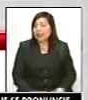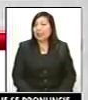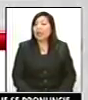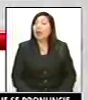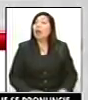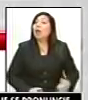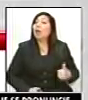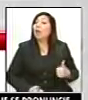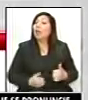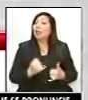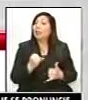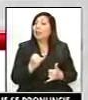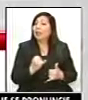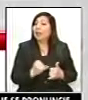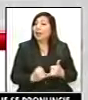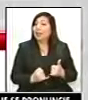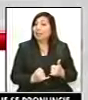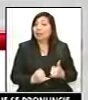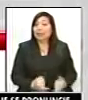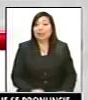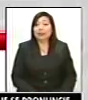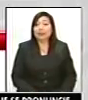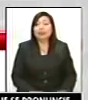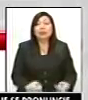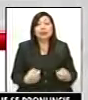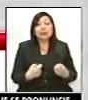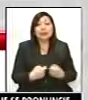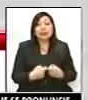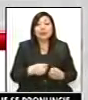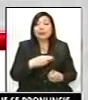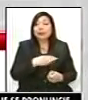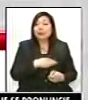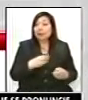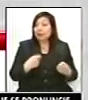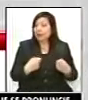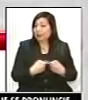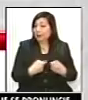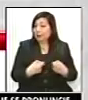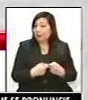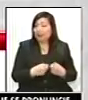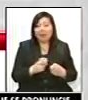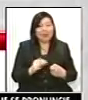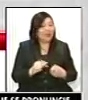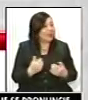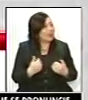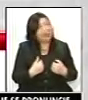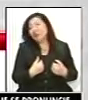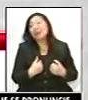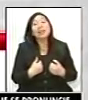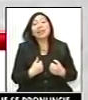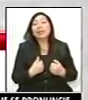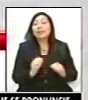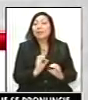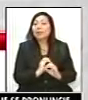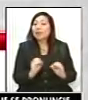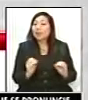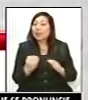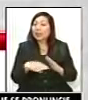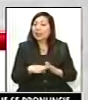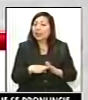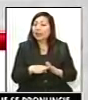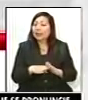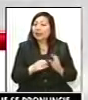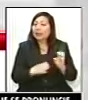cual concluye que la Dirección General de Electricidad del Ministerio de Energía y Minas no cuenta con lineamientos internos en